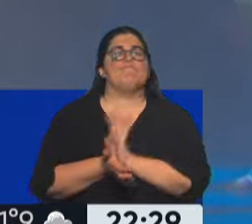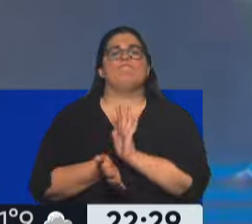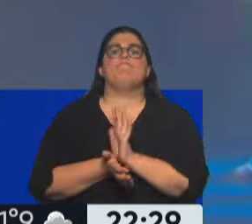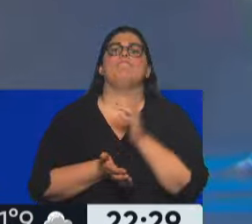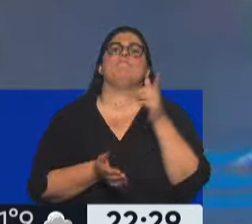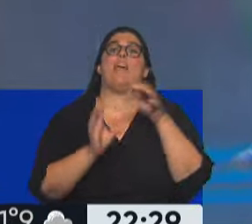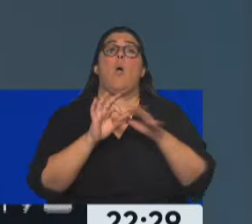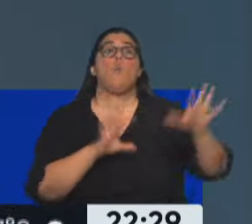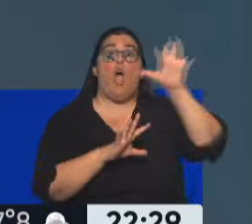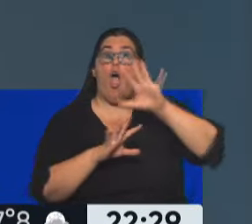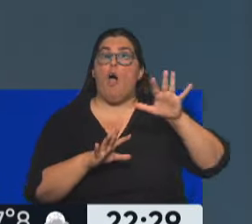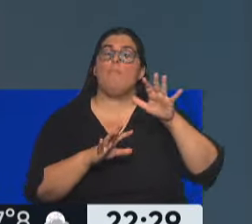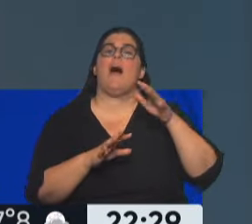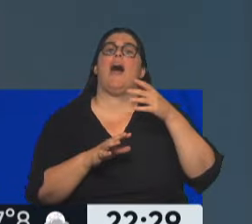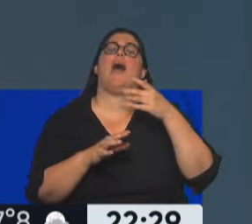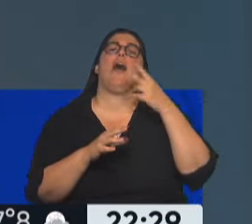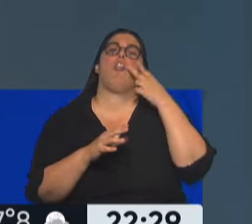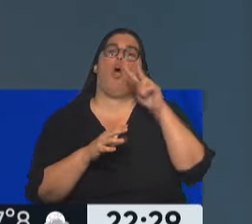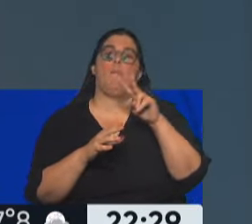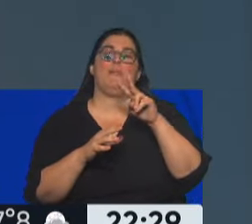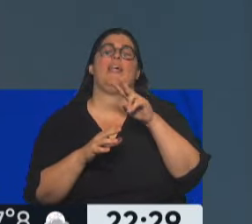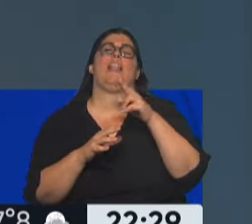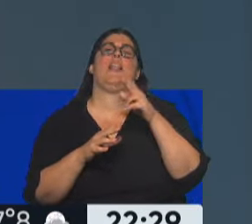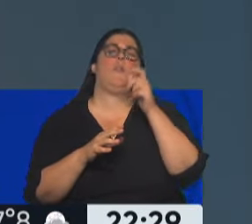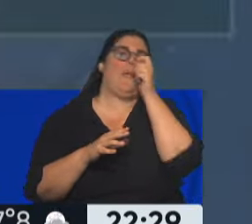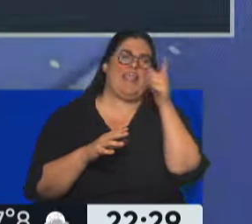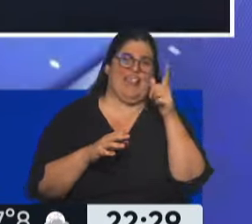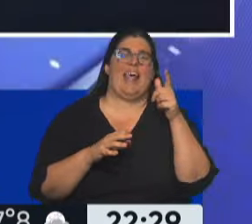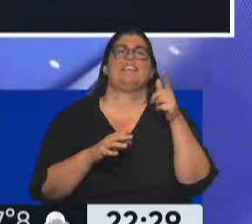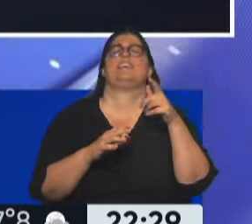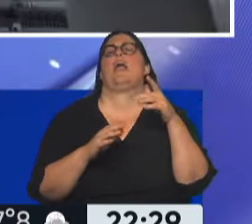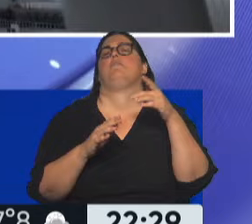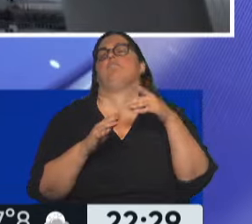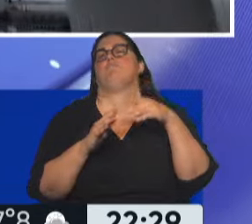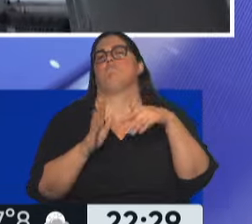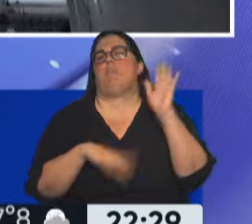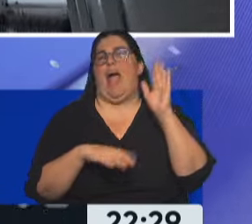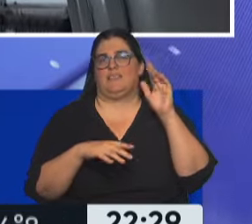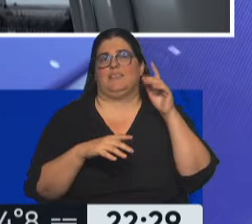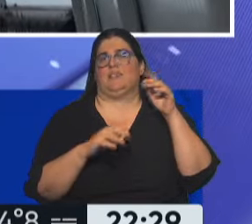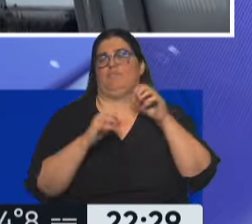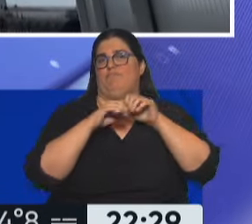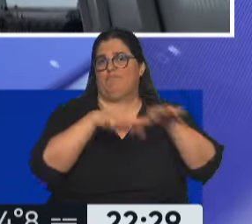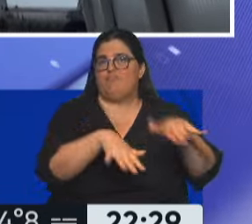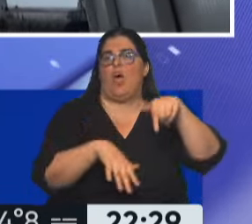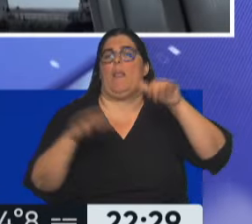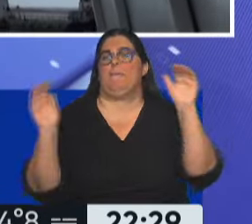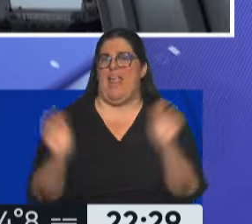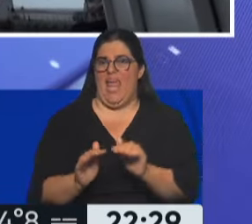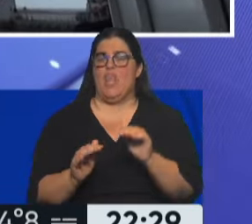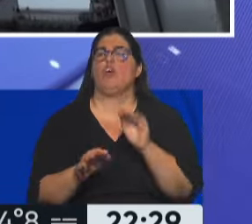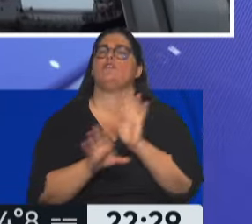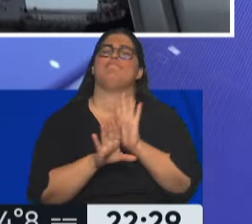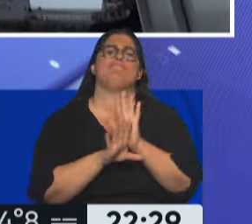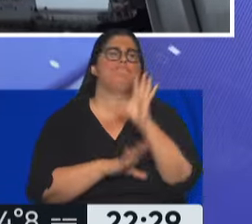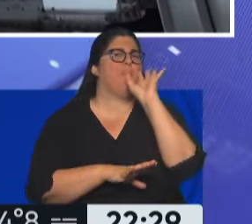en Europa que en 2023. Y sin embargo, vemos claramente cómo la situación se está deteriorando porque afecta el corazón de claro. la